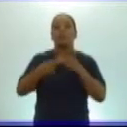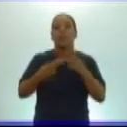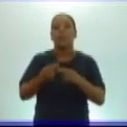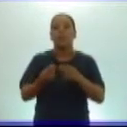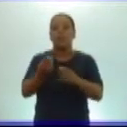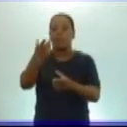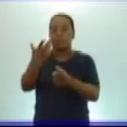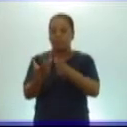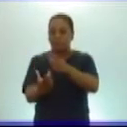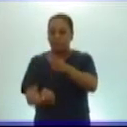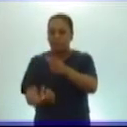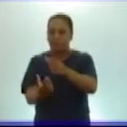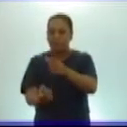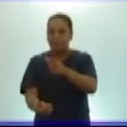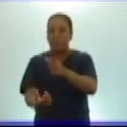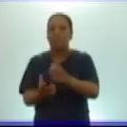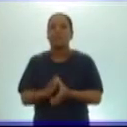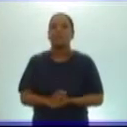filtración.